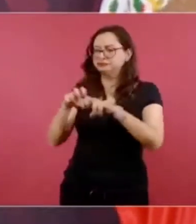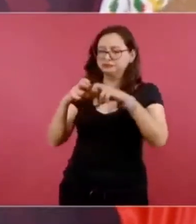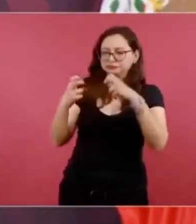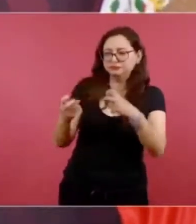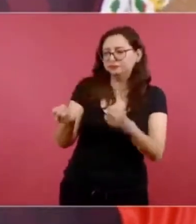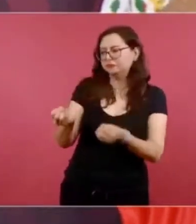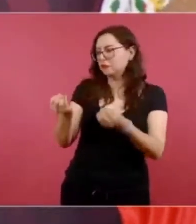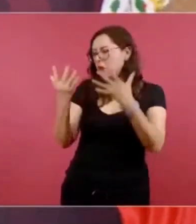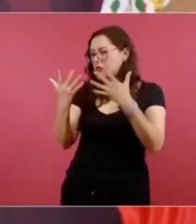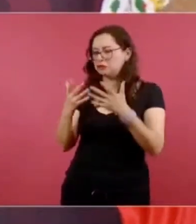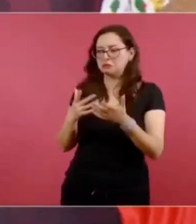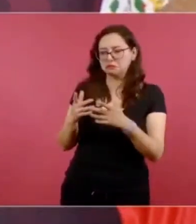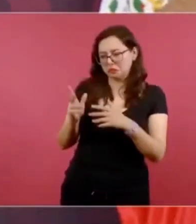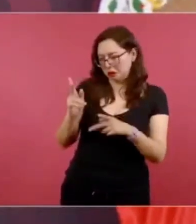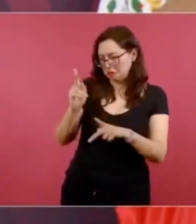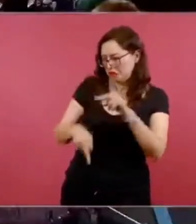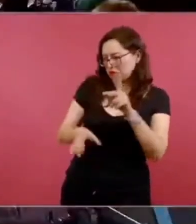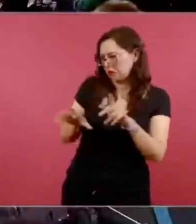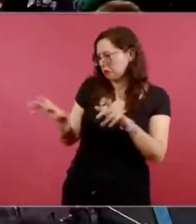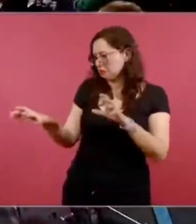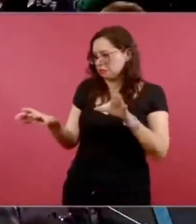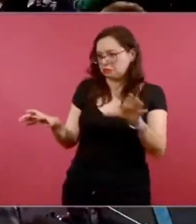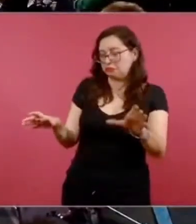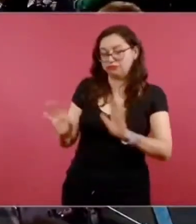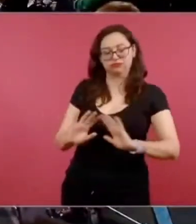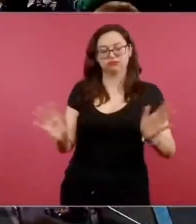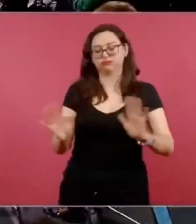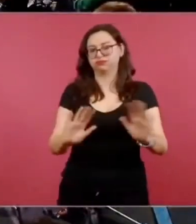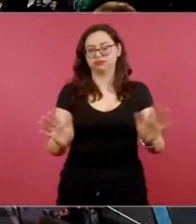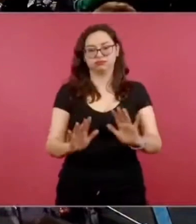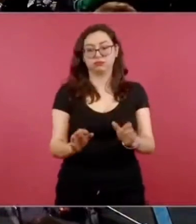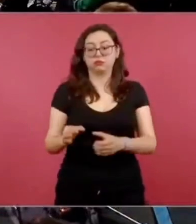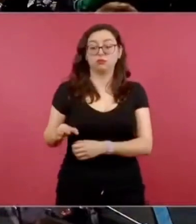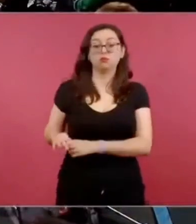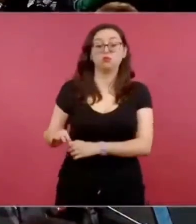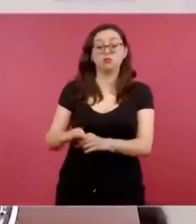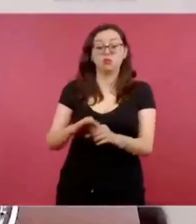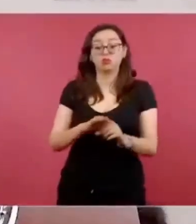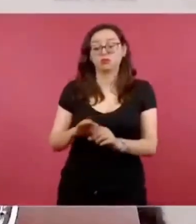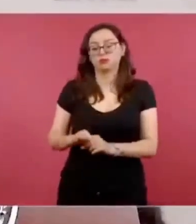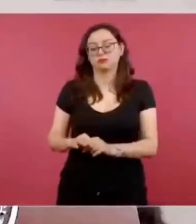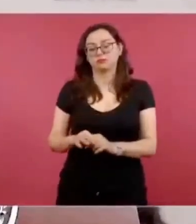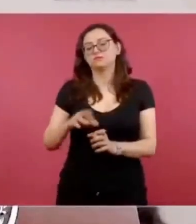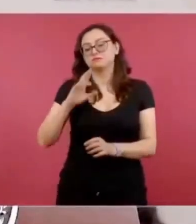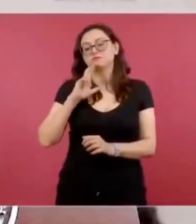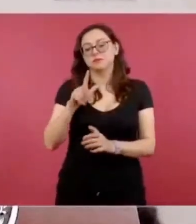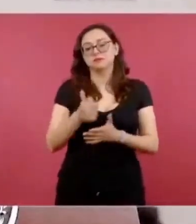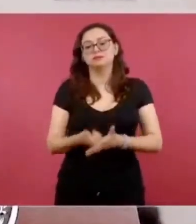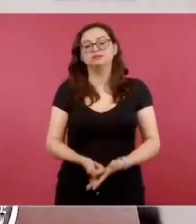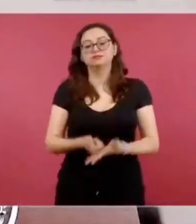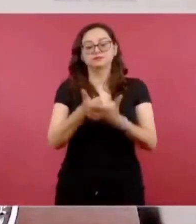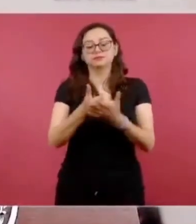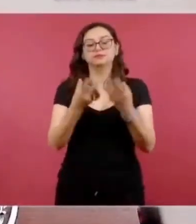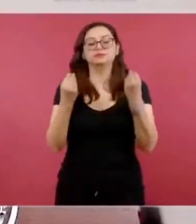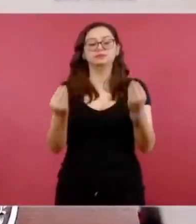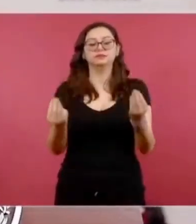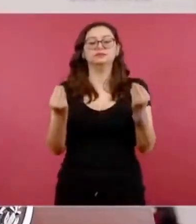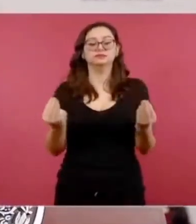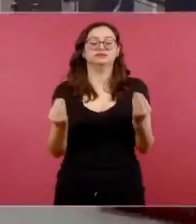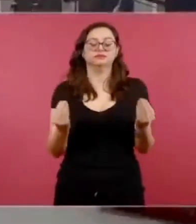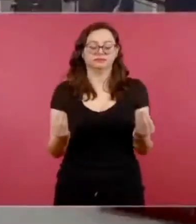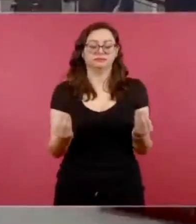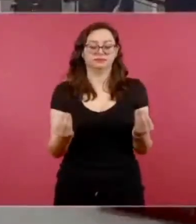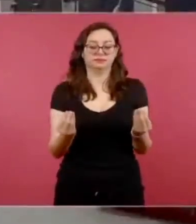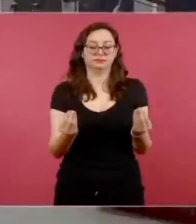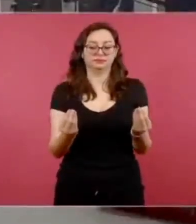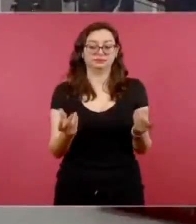Eso va a ayudar mucho, muchísimo. Entonces, es lo que está sucediendo ahora.